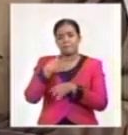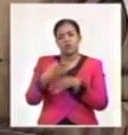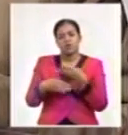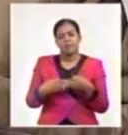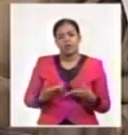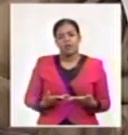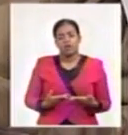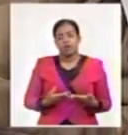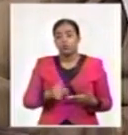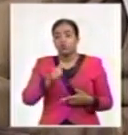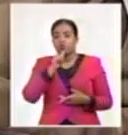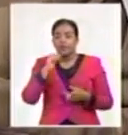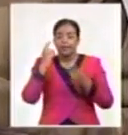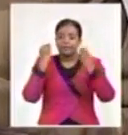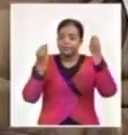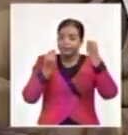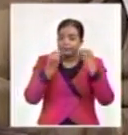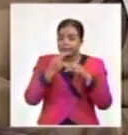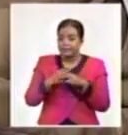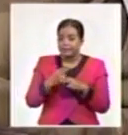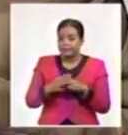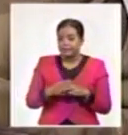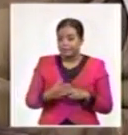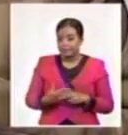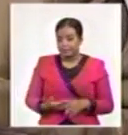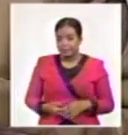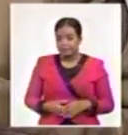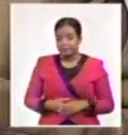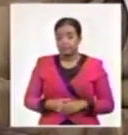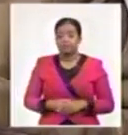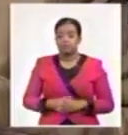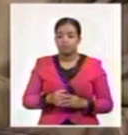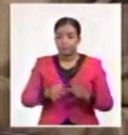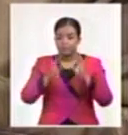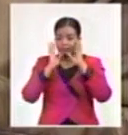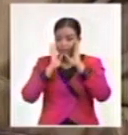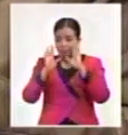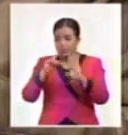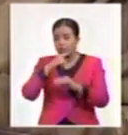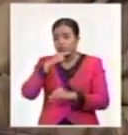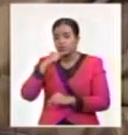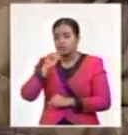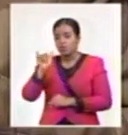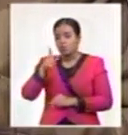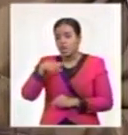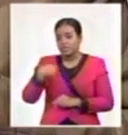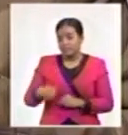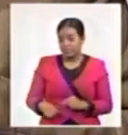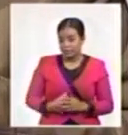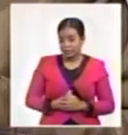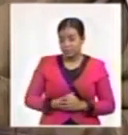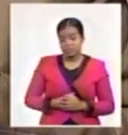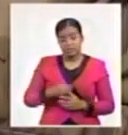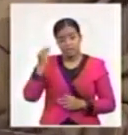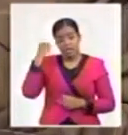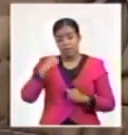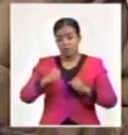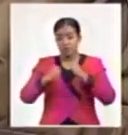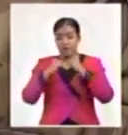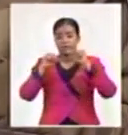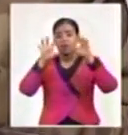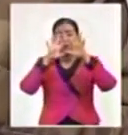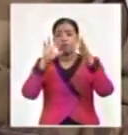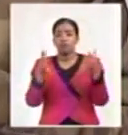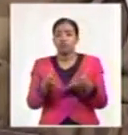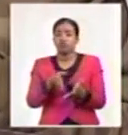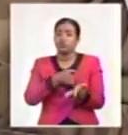se nominalizan, se nombran de otro modo en torno a Rusia y a China. De modo que el mundo va a seguir siendo muy conflictivo porque, no